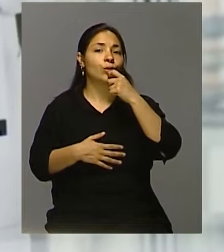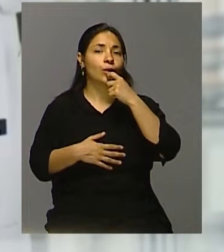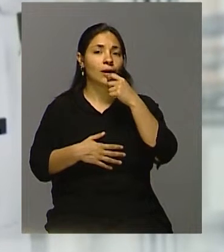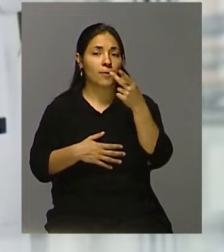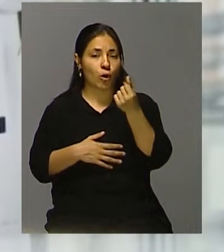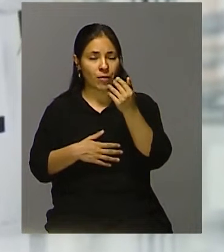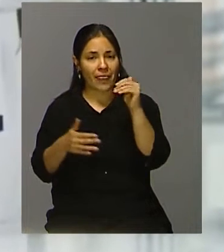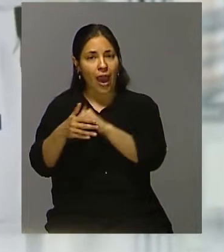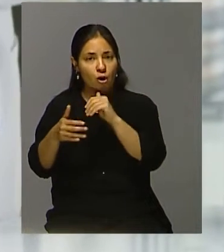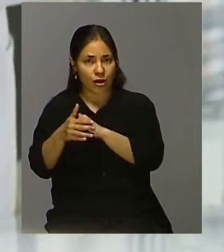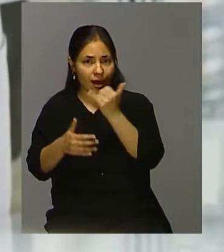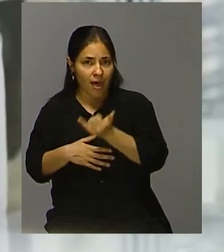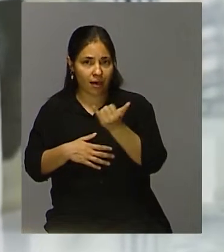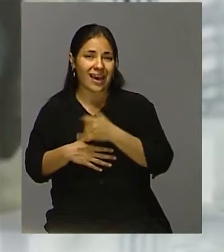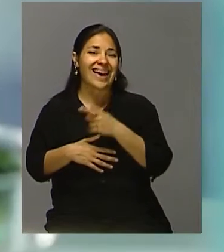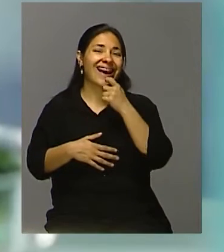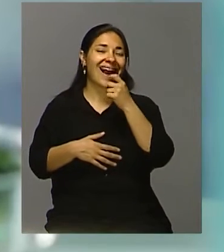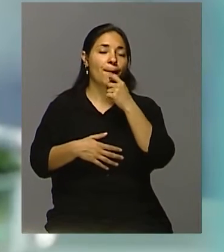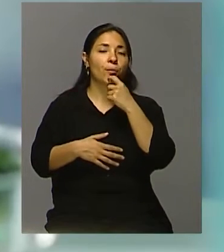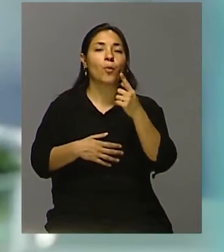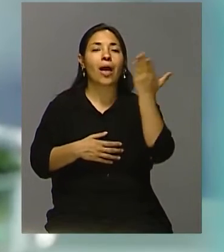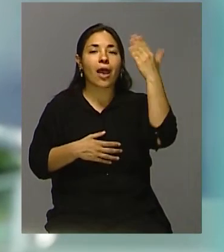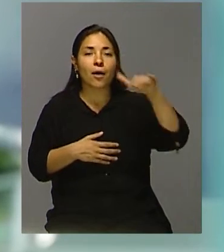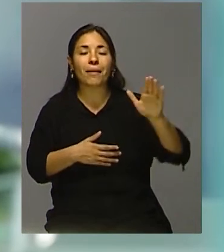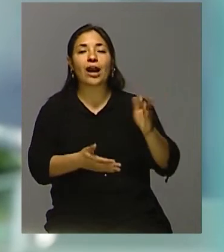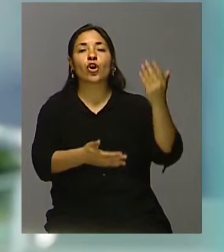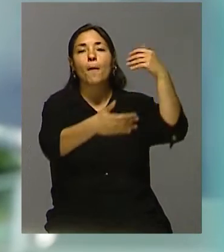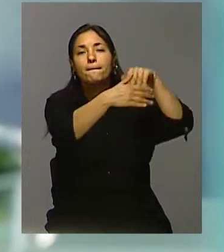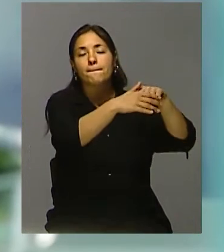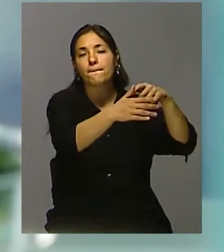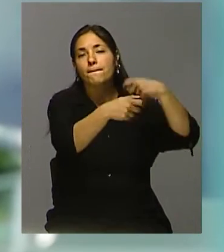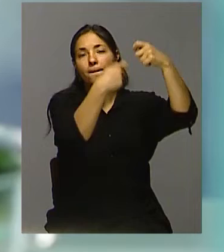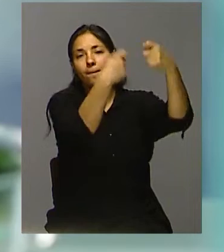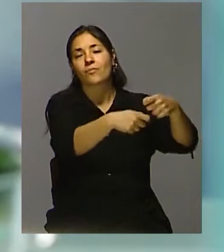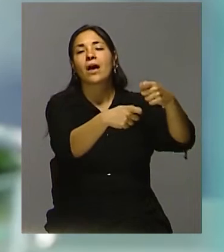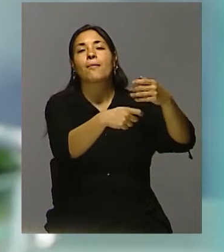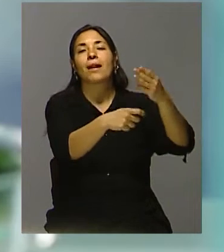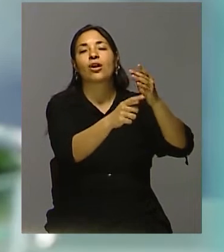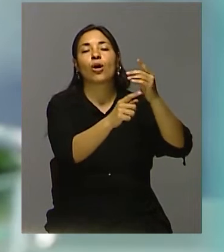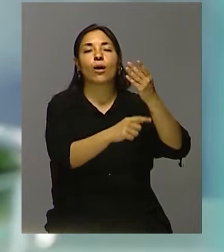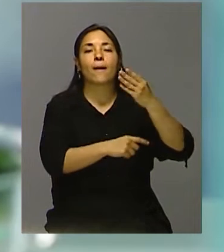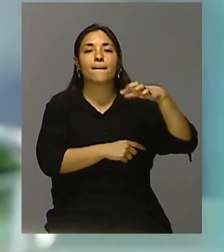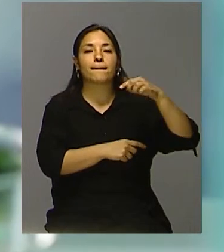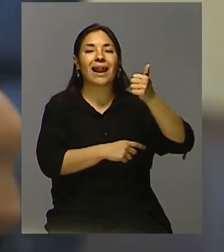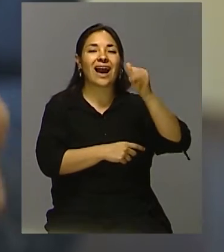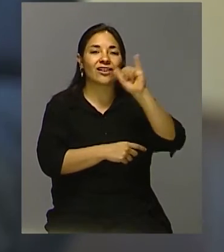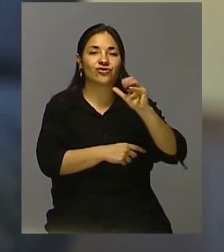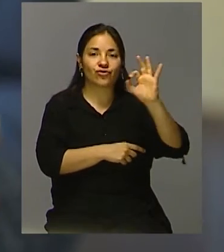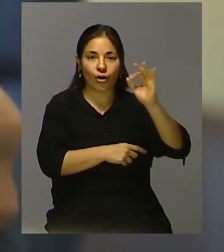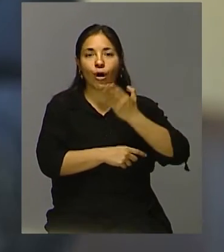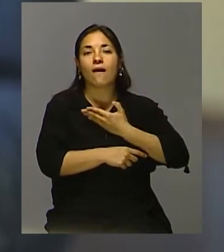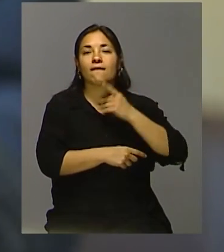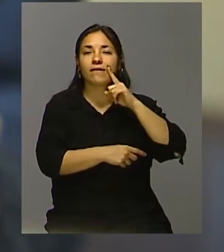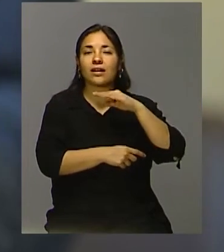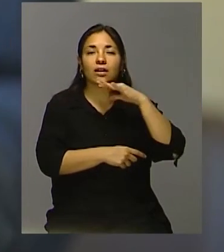para ahorrar, es, por ejemplo, un plazo fijo, invertirla en, como le dicen muchos, en ladrillos, en un vehículo, pero y